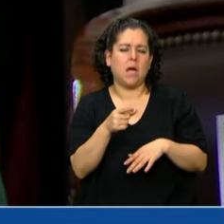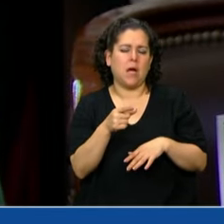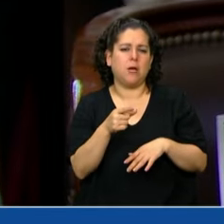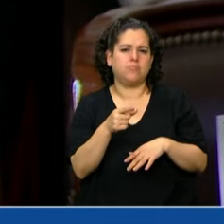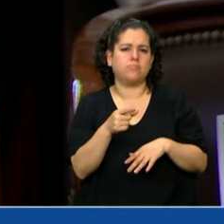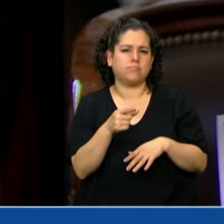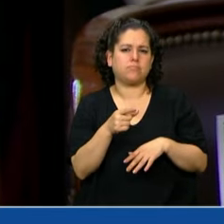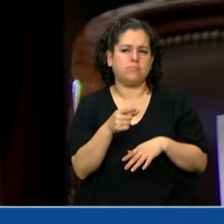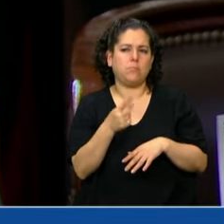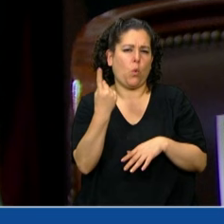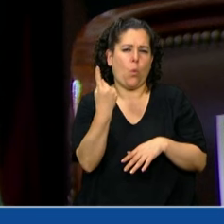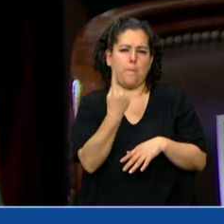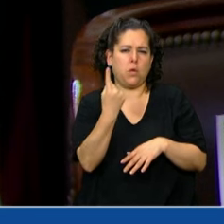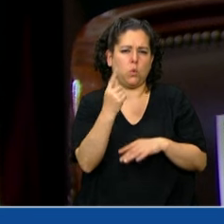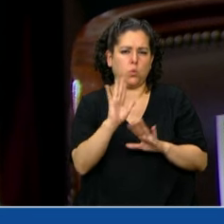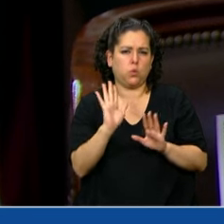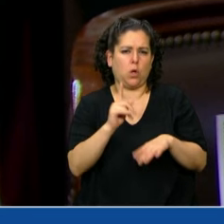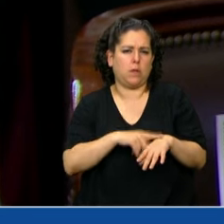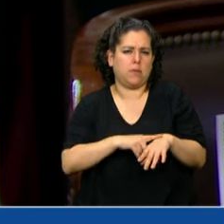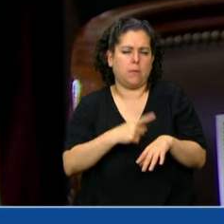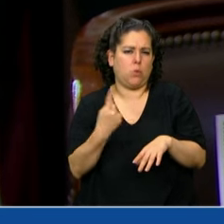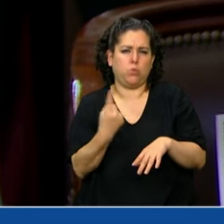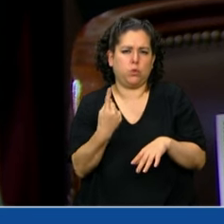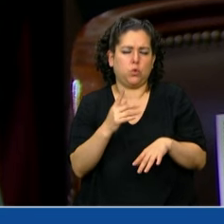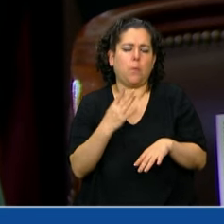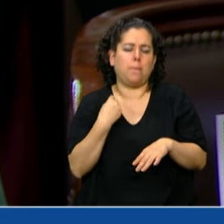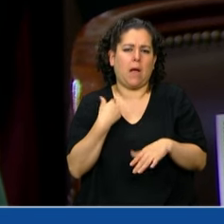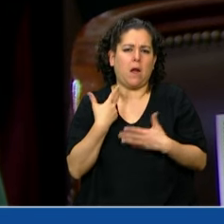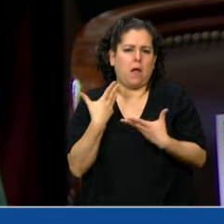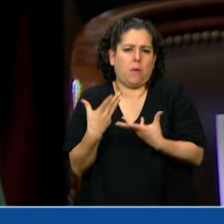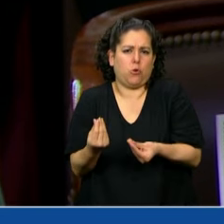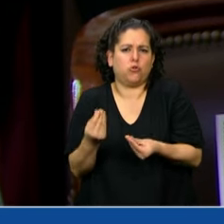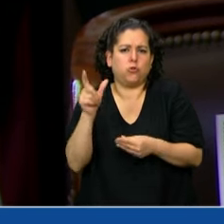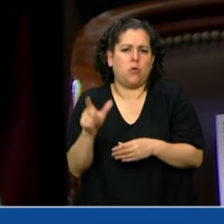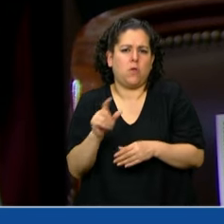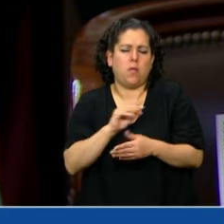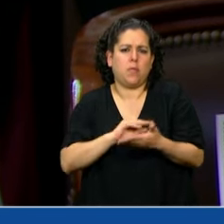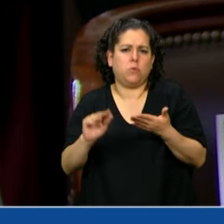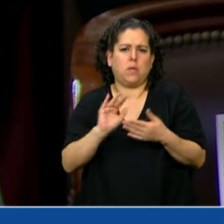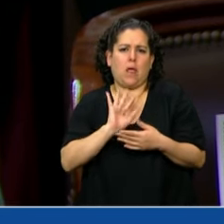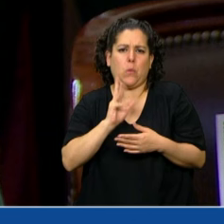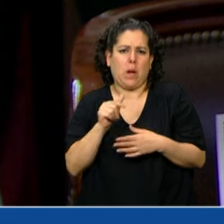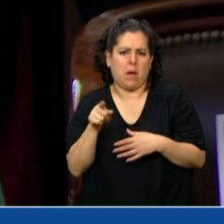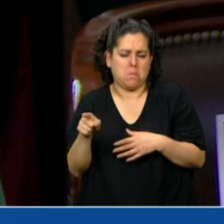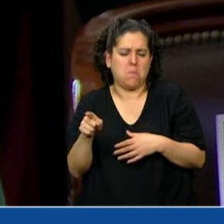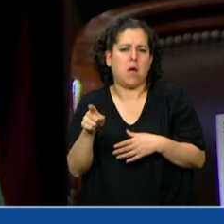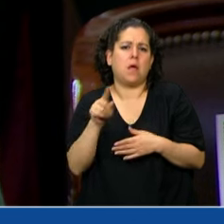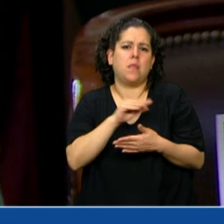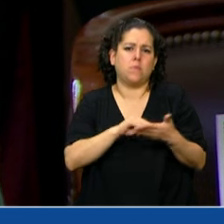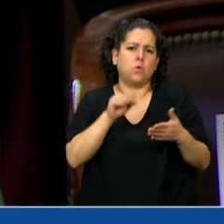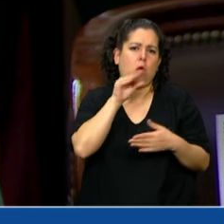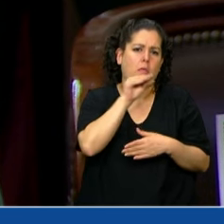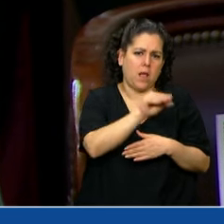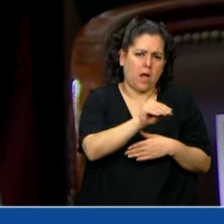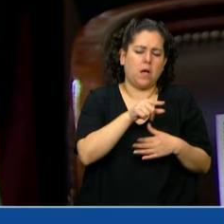eh Un minuto de este tiempo para solidarizarme con la diputada bregman con el diputado del